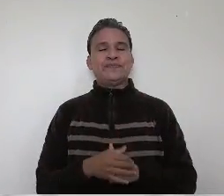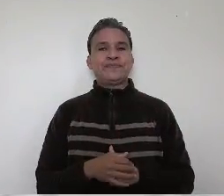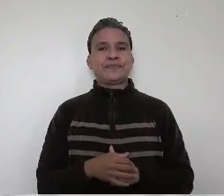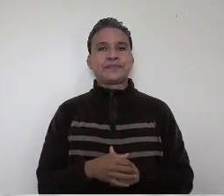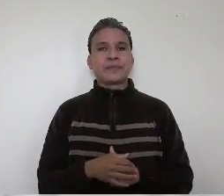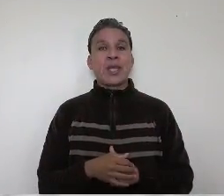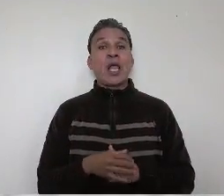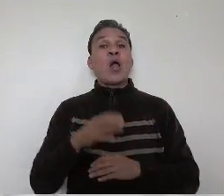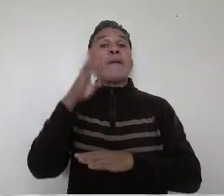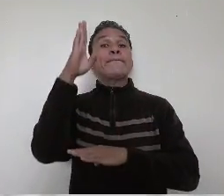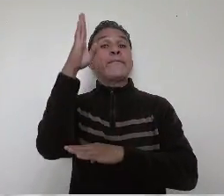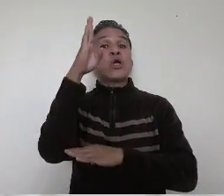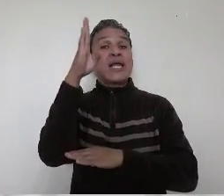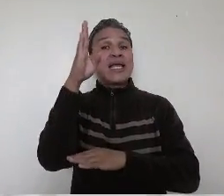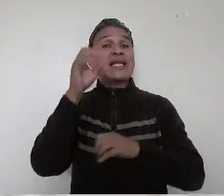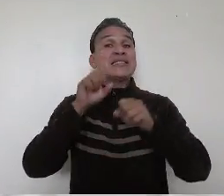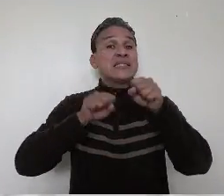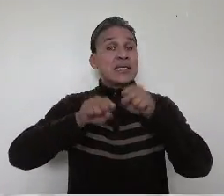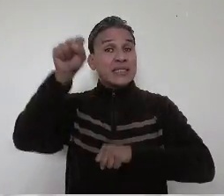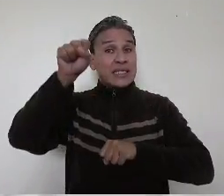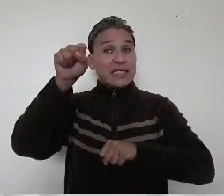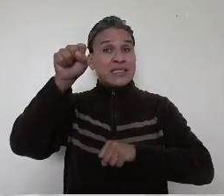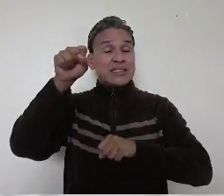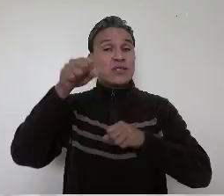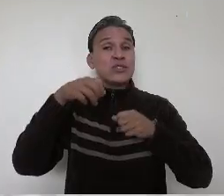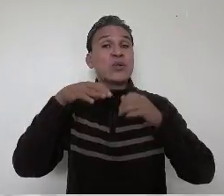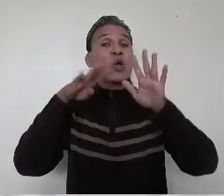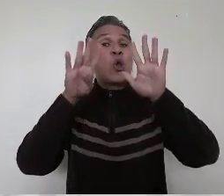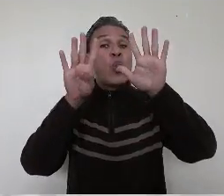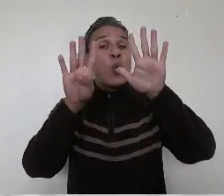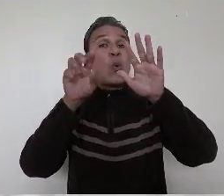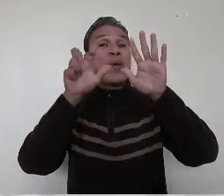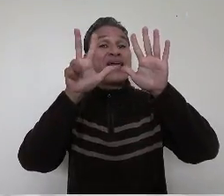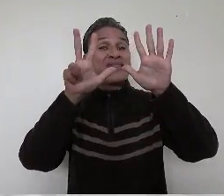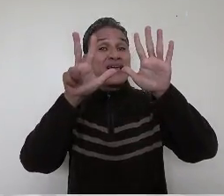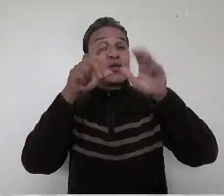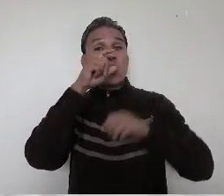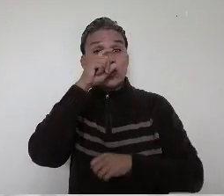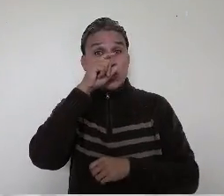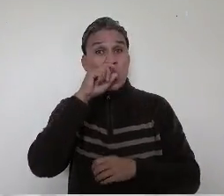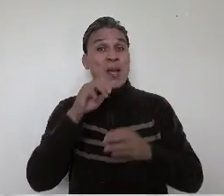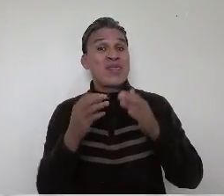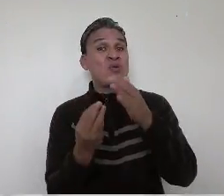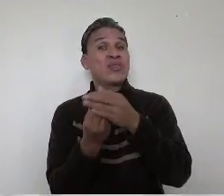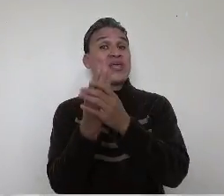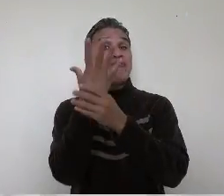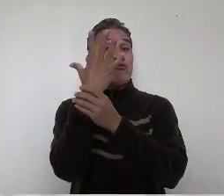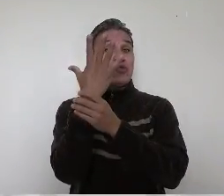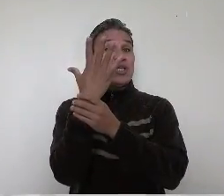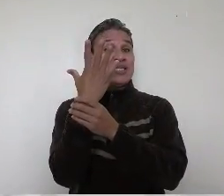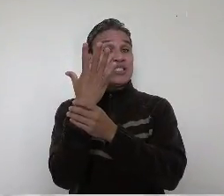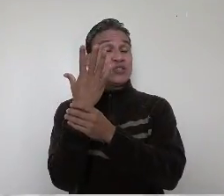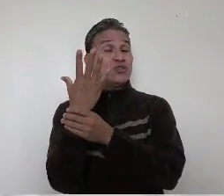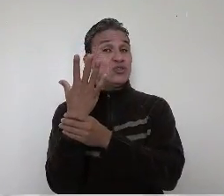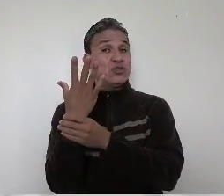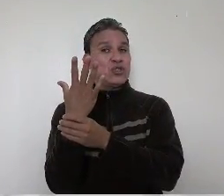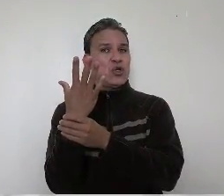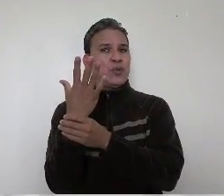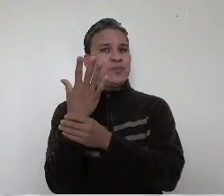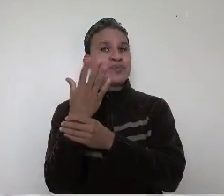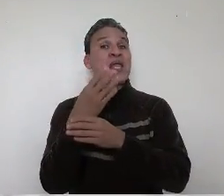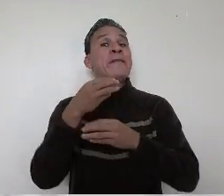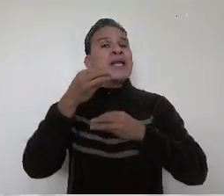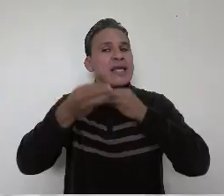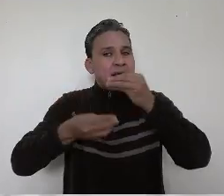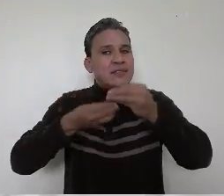Por la Iglesia de San Cristóbal, que celebra 98 años de fundada, para que siga